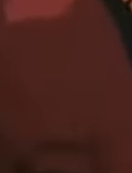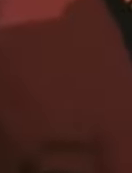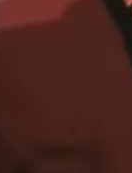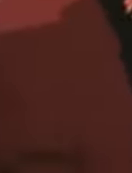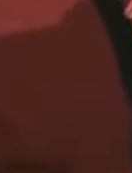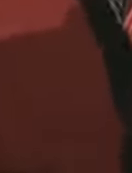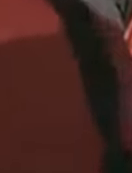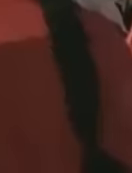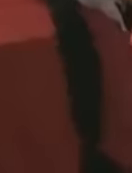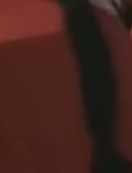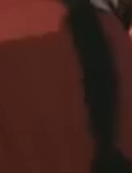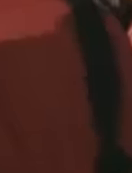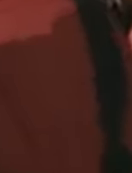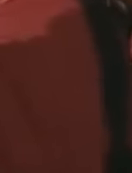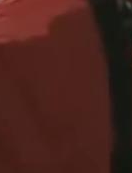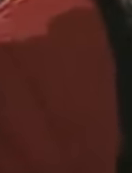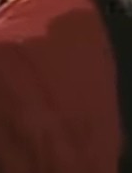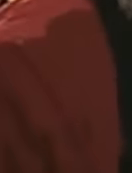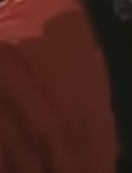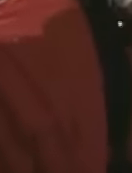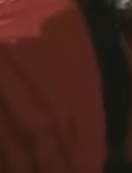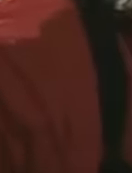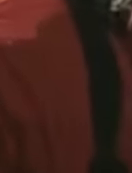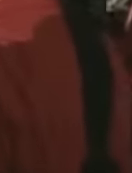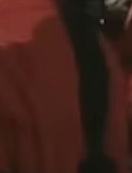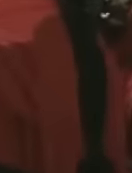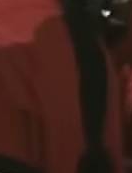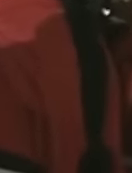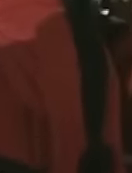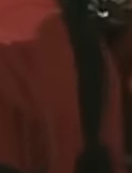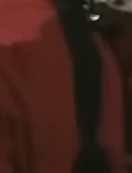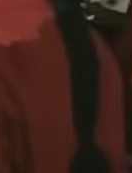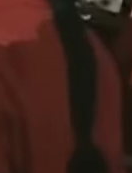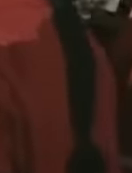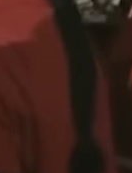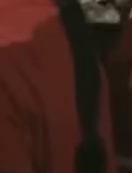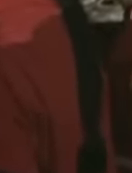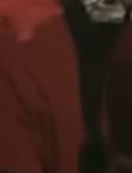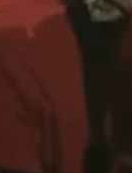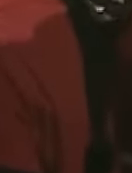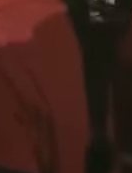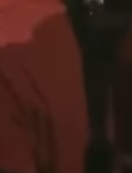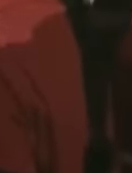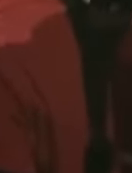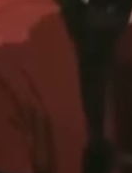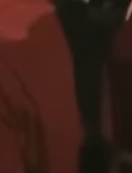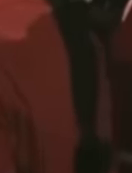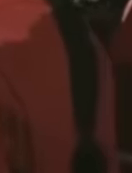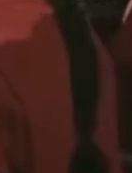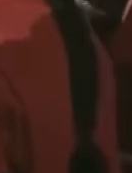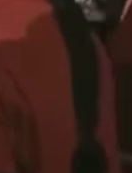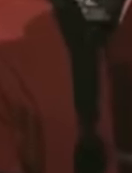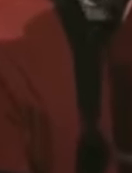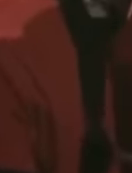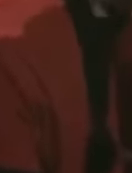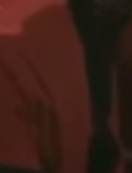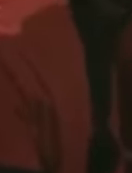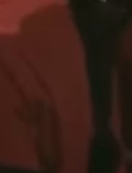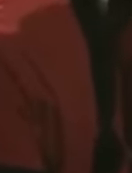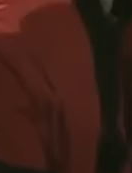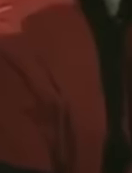okay. Mi nombre es Oneida León y en nombre de los 901 trabajadores de la empresa mixta Petro Boscán queremos darle la